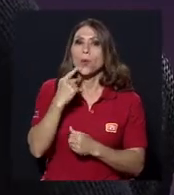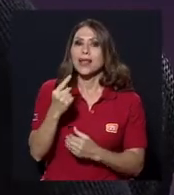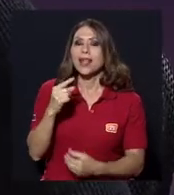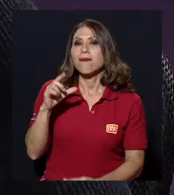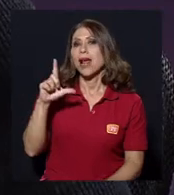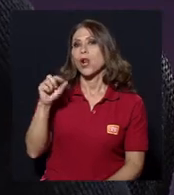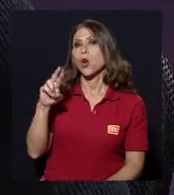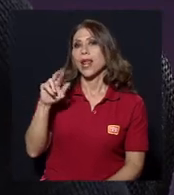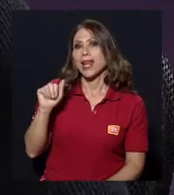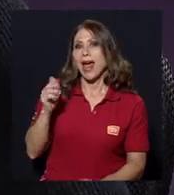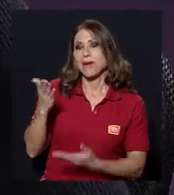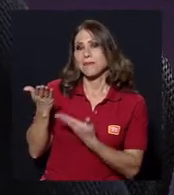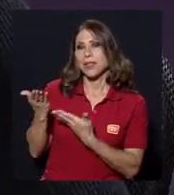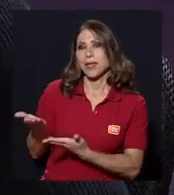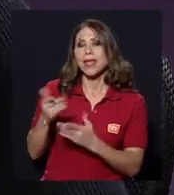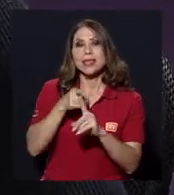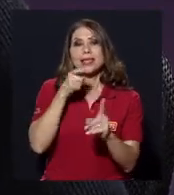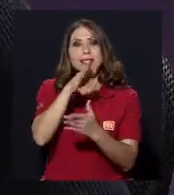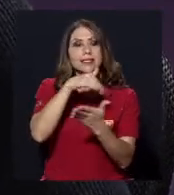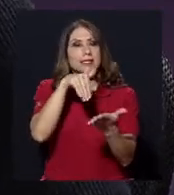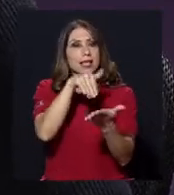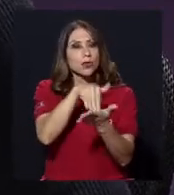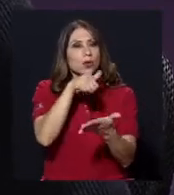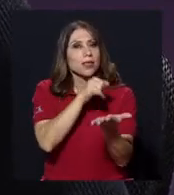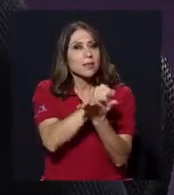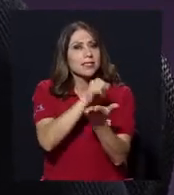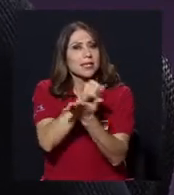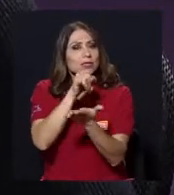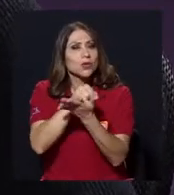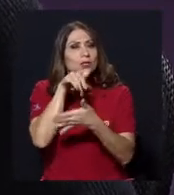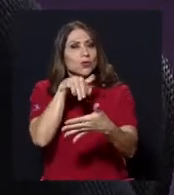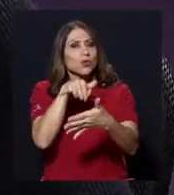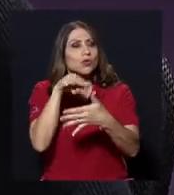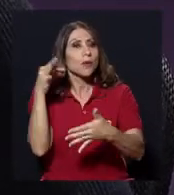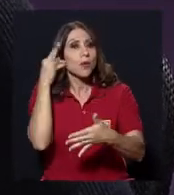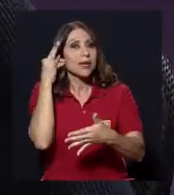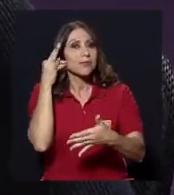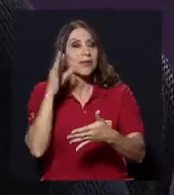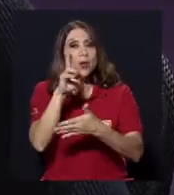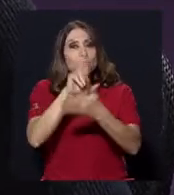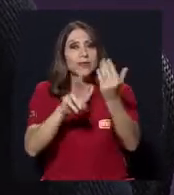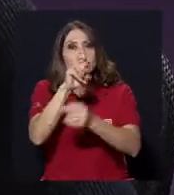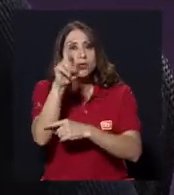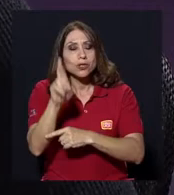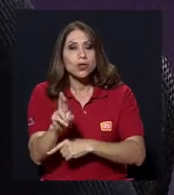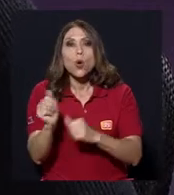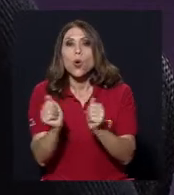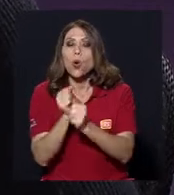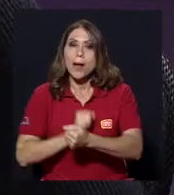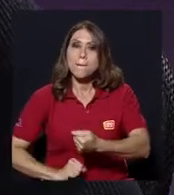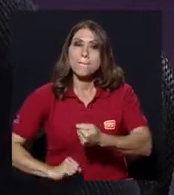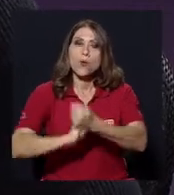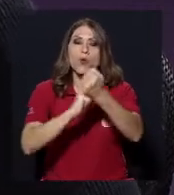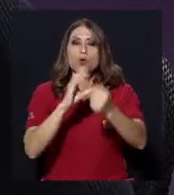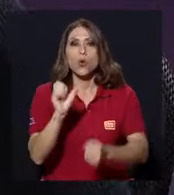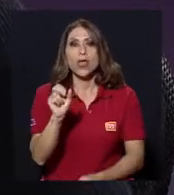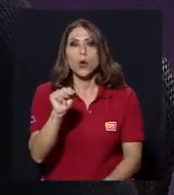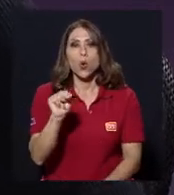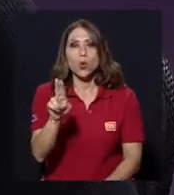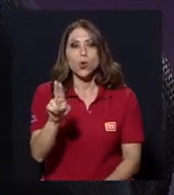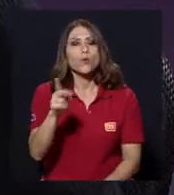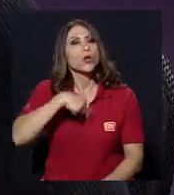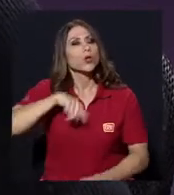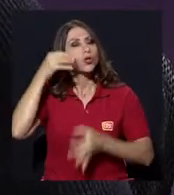de Investigación y Estudios de la Mujer de la Universidad de Costa Rica, con el gran apoyo de las Naciones Unidas, decidimos que de cara a